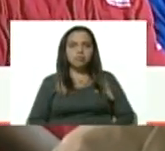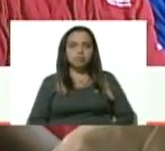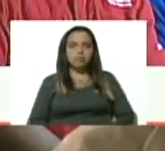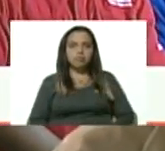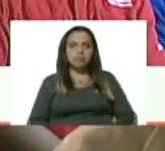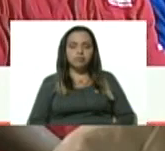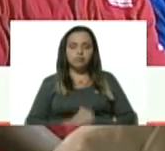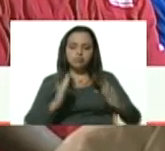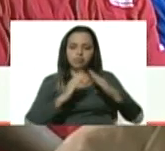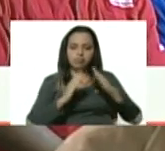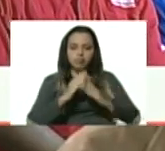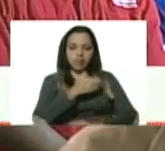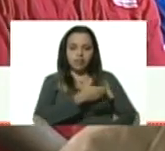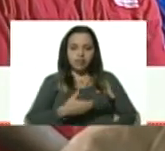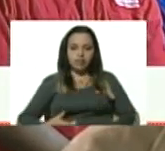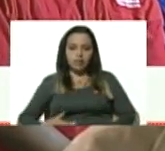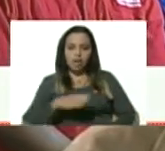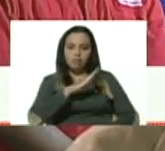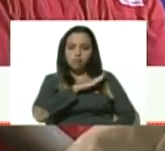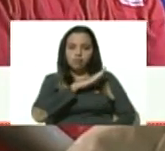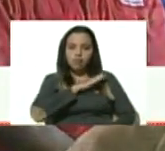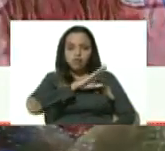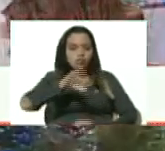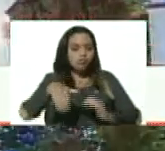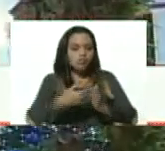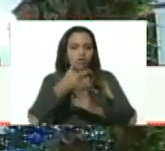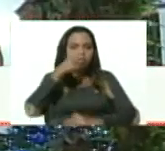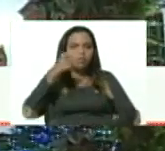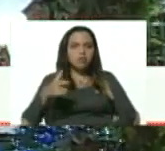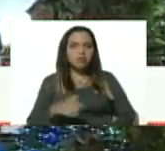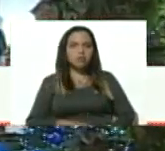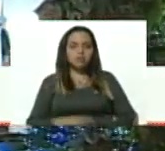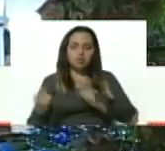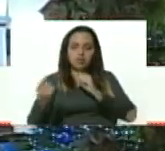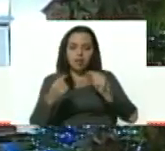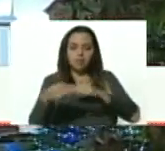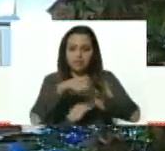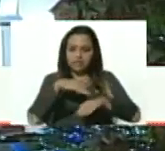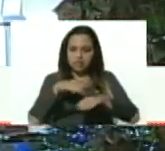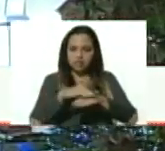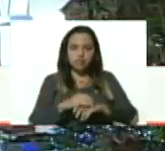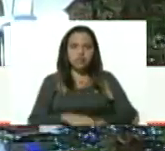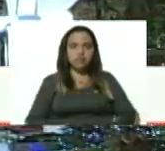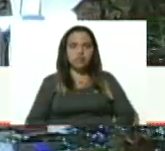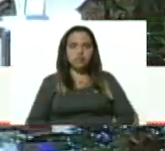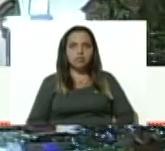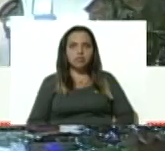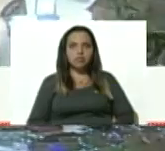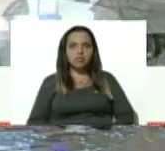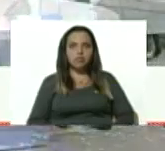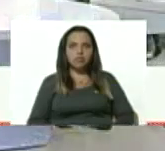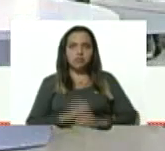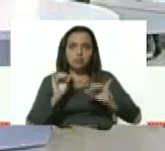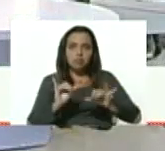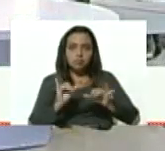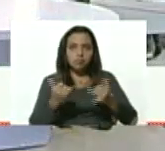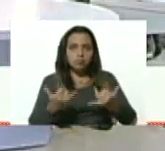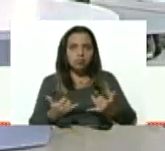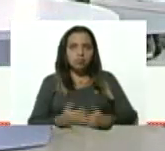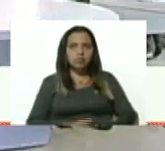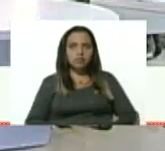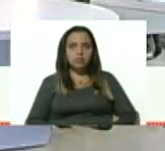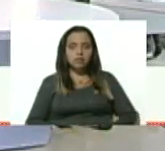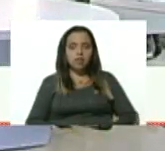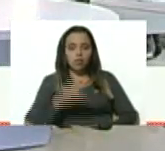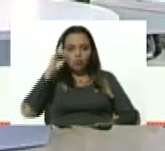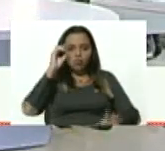Palacio Presidencial que le pertenece a todo nuestro pueblo. Estaba hablando yo con el ministro. Precisamente, lo que son las